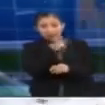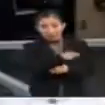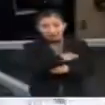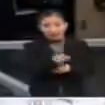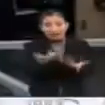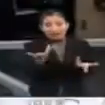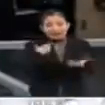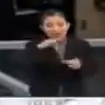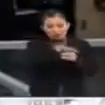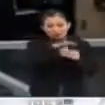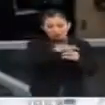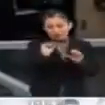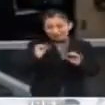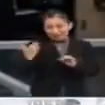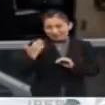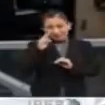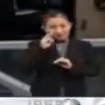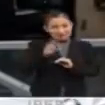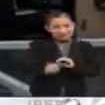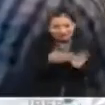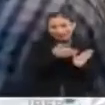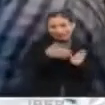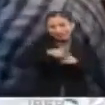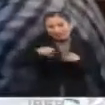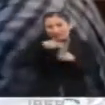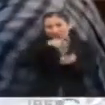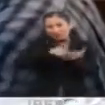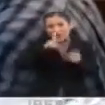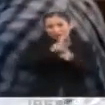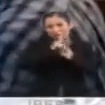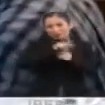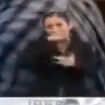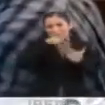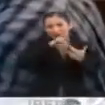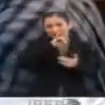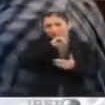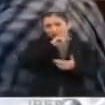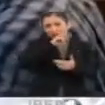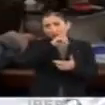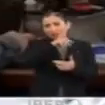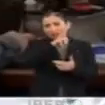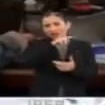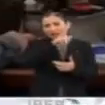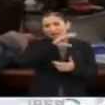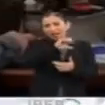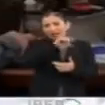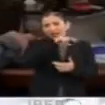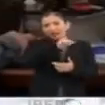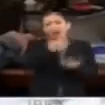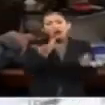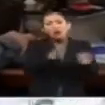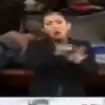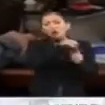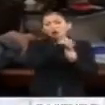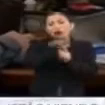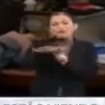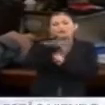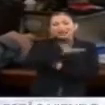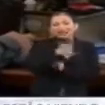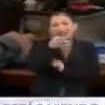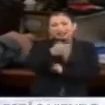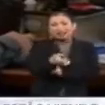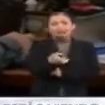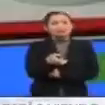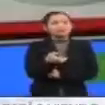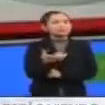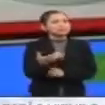todo estas elecciones que hemos estado atravesando en diferentes países de la región iberoamericana. ¿Qué tanto impacta en